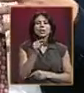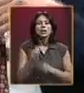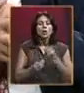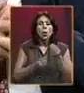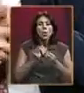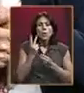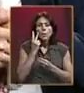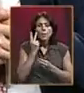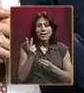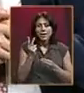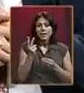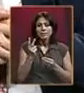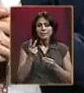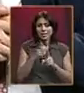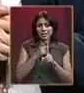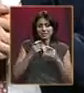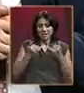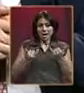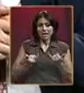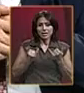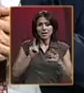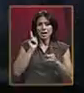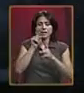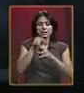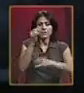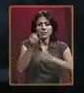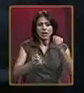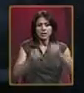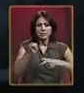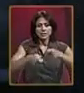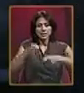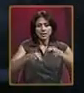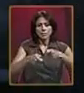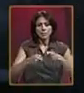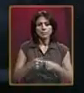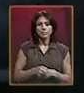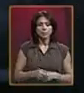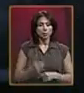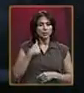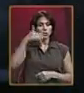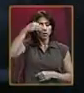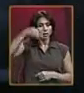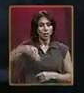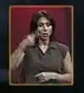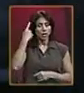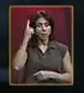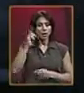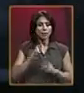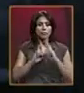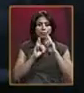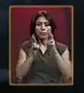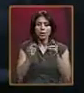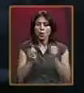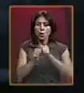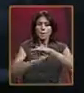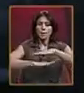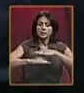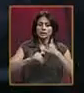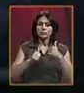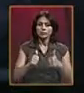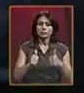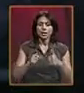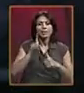el sendero de aquí a finales, sí, de septiembre? Mire, creo que para poder dar una respuesta con mejor base, pues habría que hacer